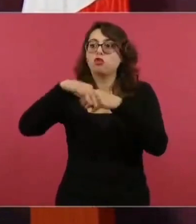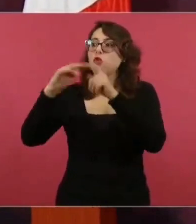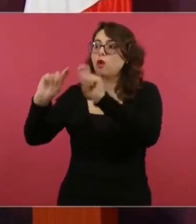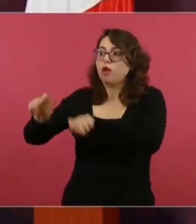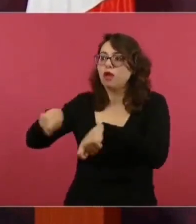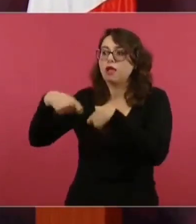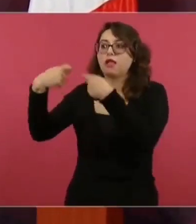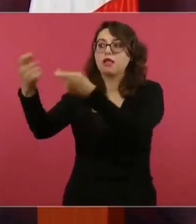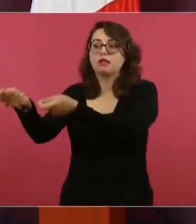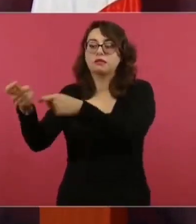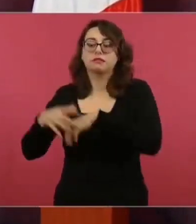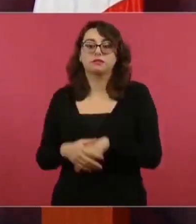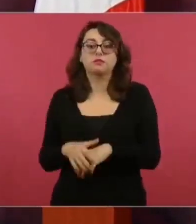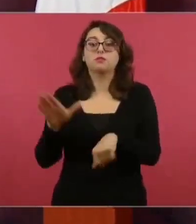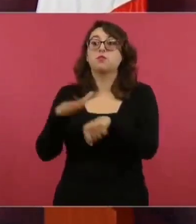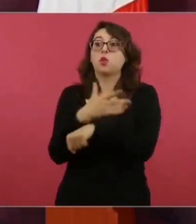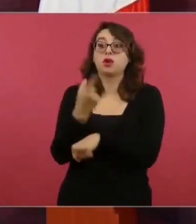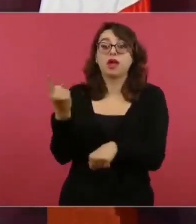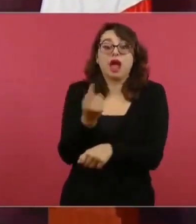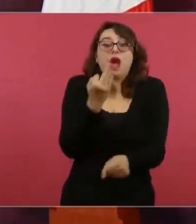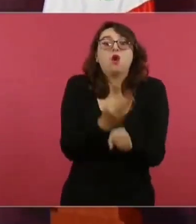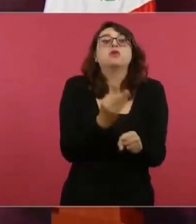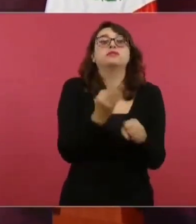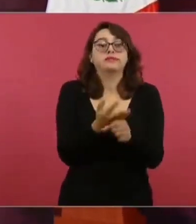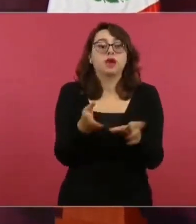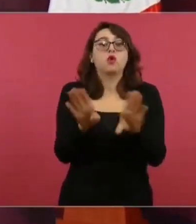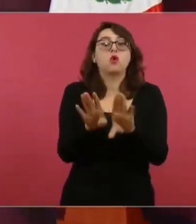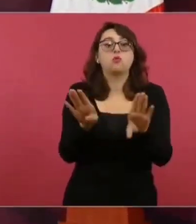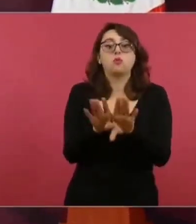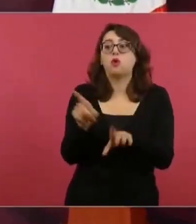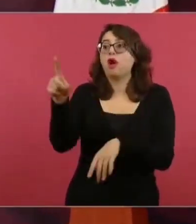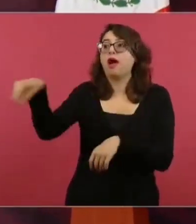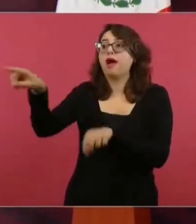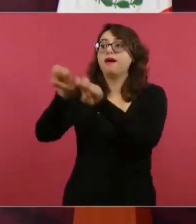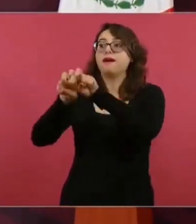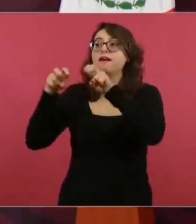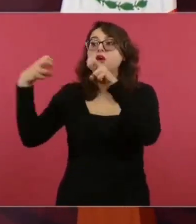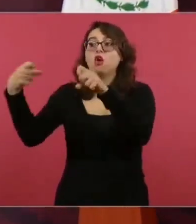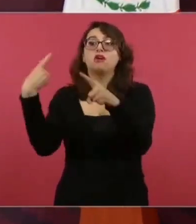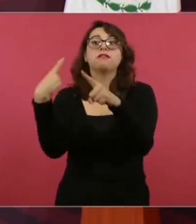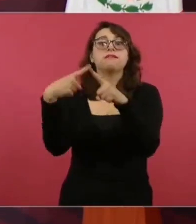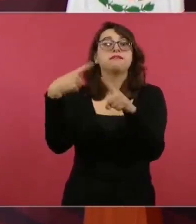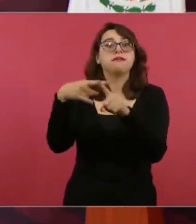no la mafia del poder económico y del poder político.